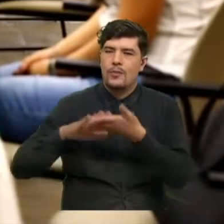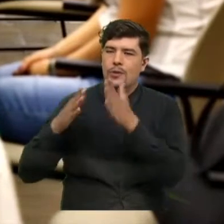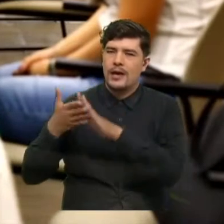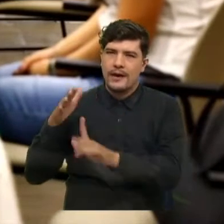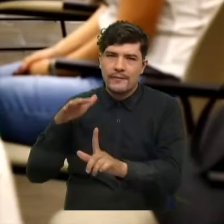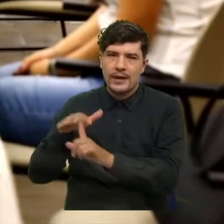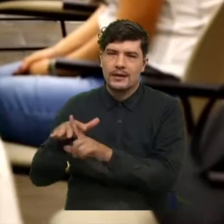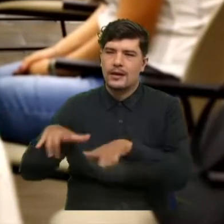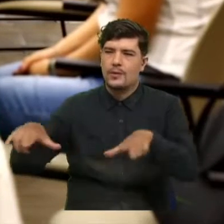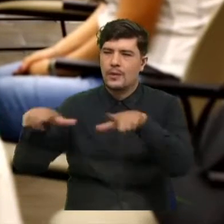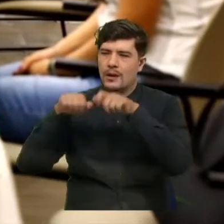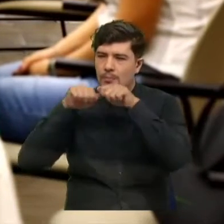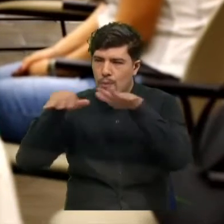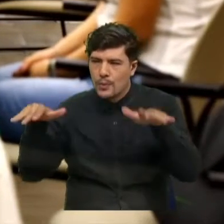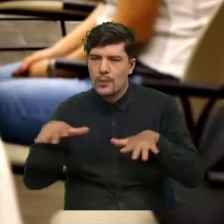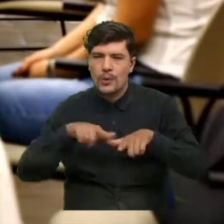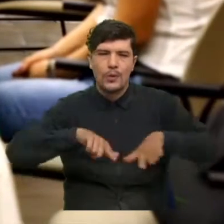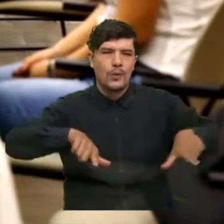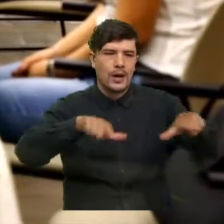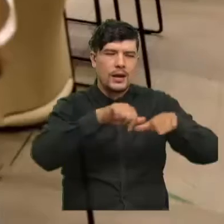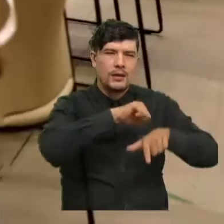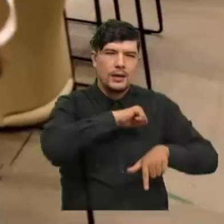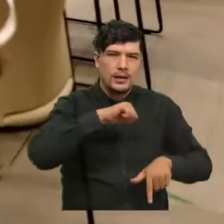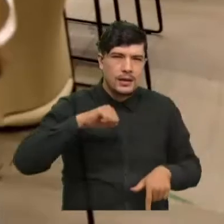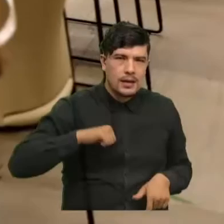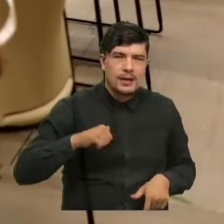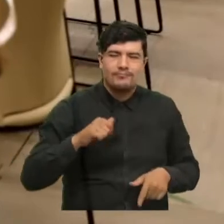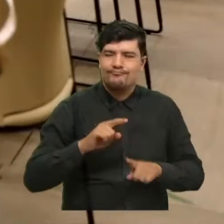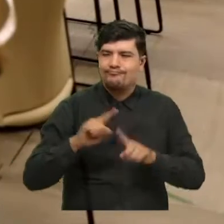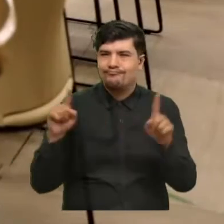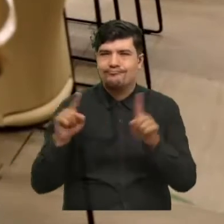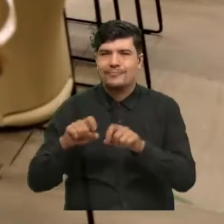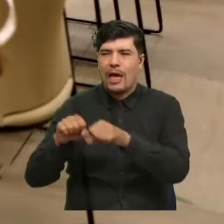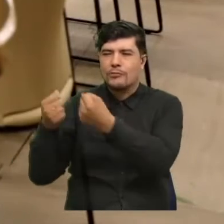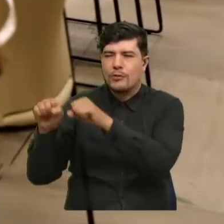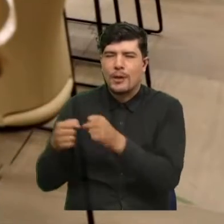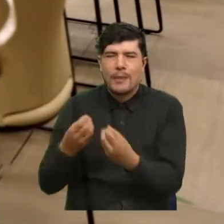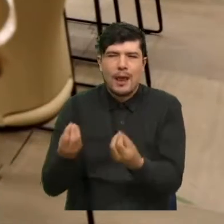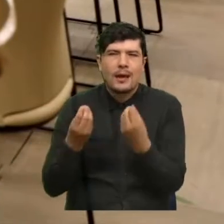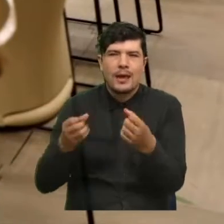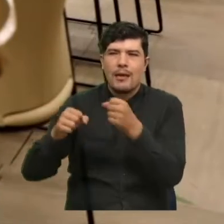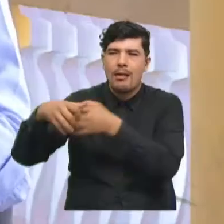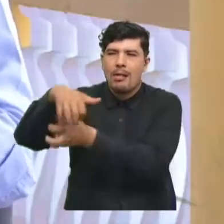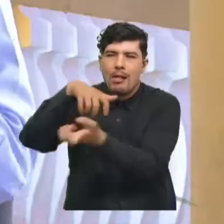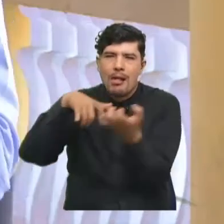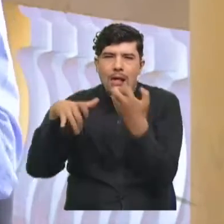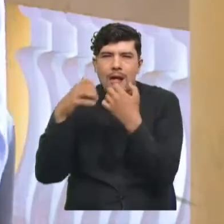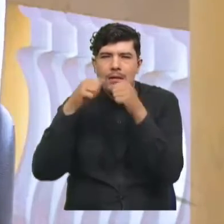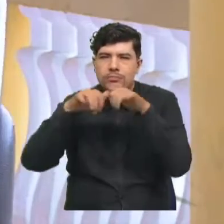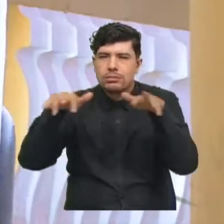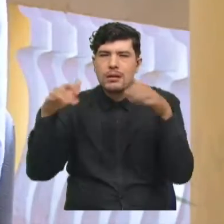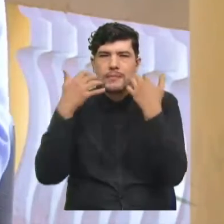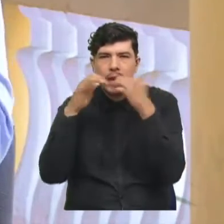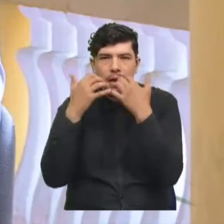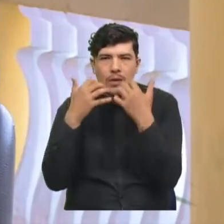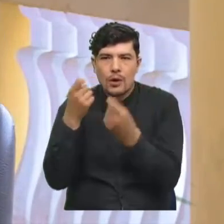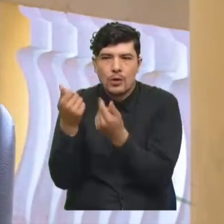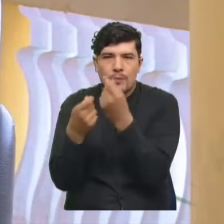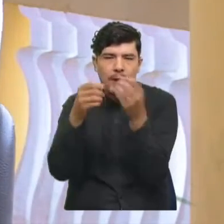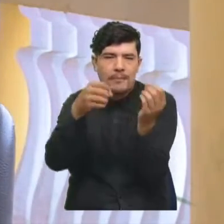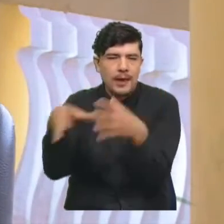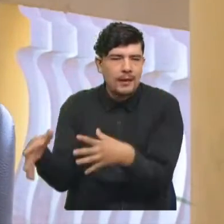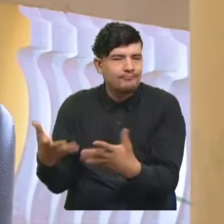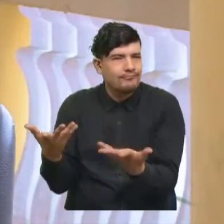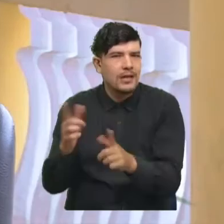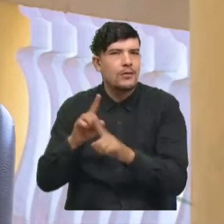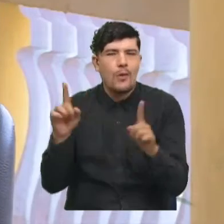bienes y contra los bienes del estado porque desafortunadamente eso solo genera caos miedo pérdidas económica entonces el